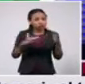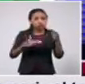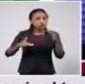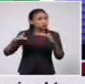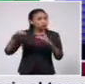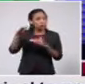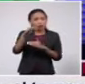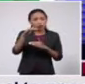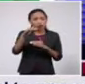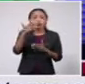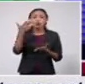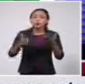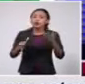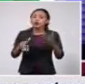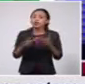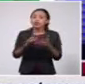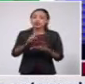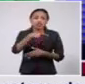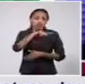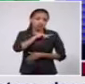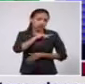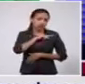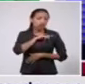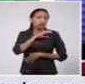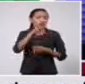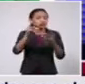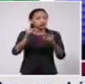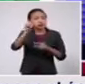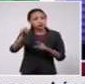del día de ayer de casos autóctonos,